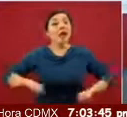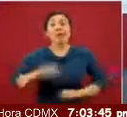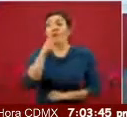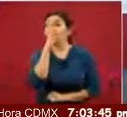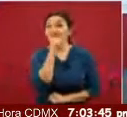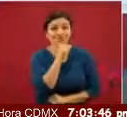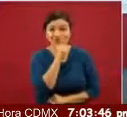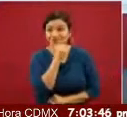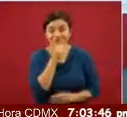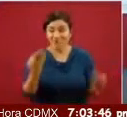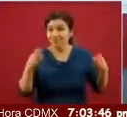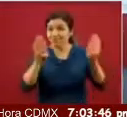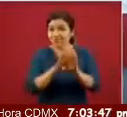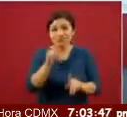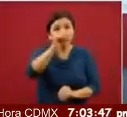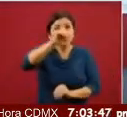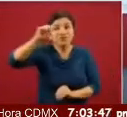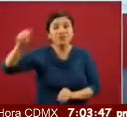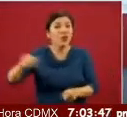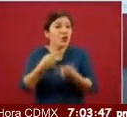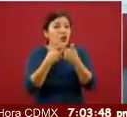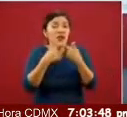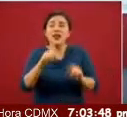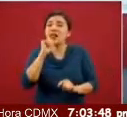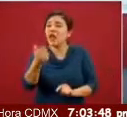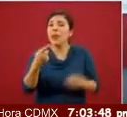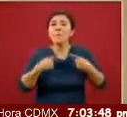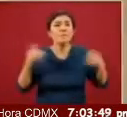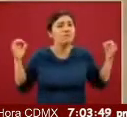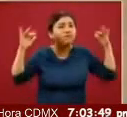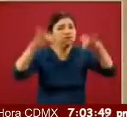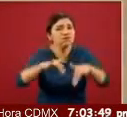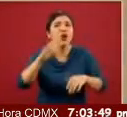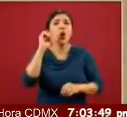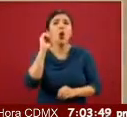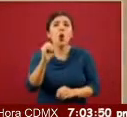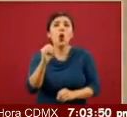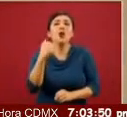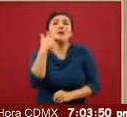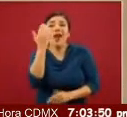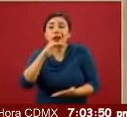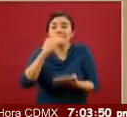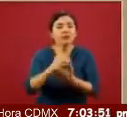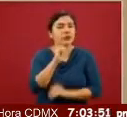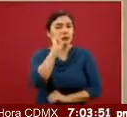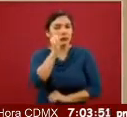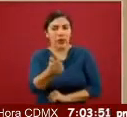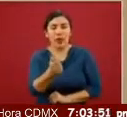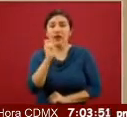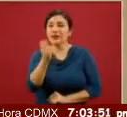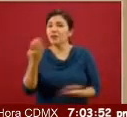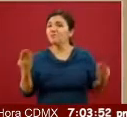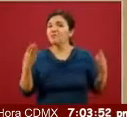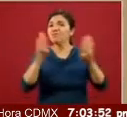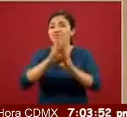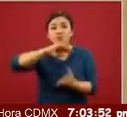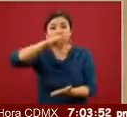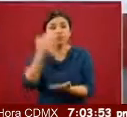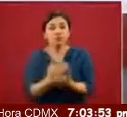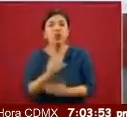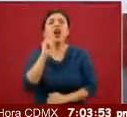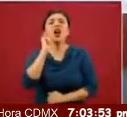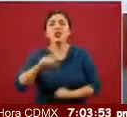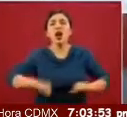llevarse a cabo en ningún tipo de aforo ni siquiera limitadas? Es decir, se encuentran suspendidas,